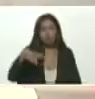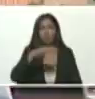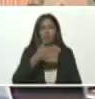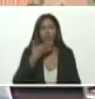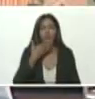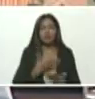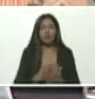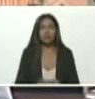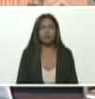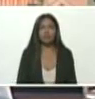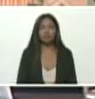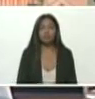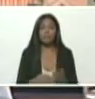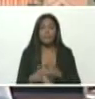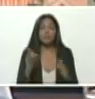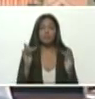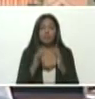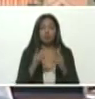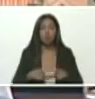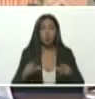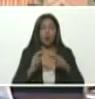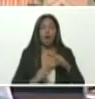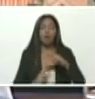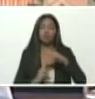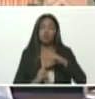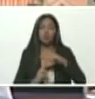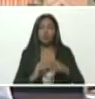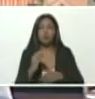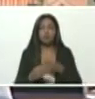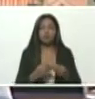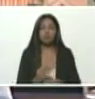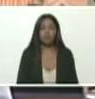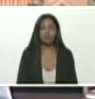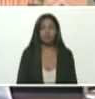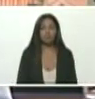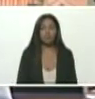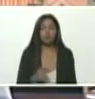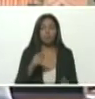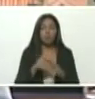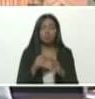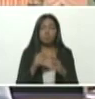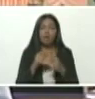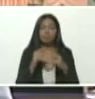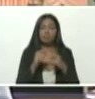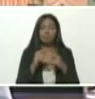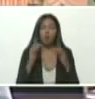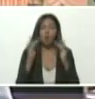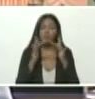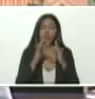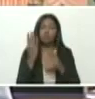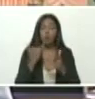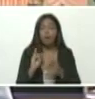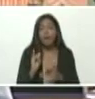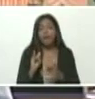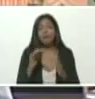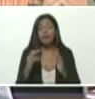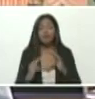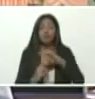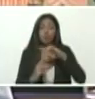presidente. Bueno, vamos entonces directo a Trujillo, pues. Tenemos un pase a Trujillo porque vamos a seguir inaugurando